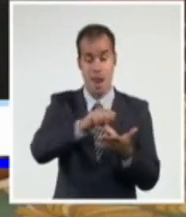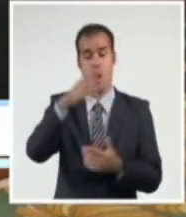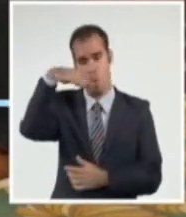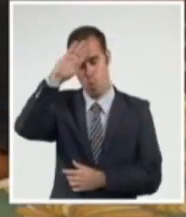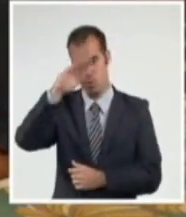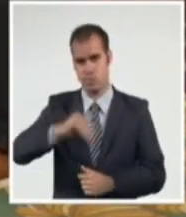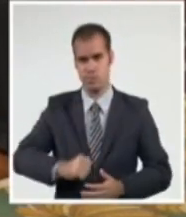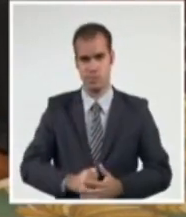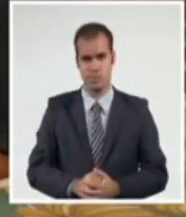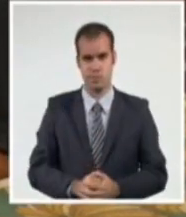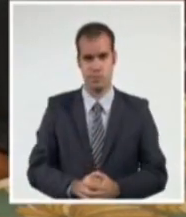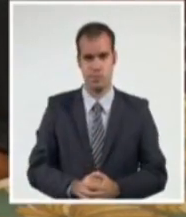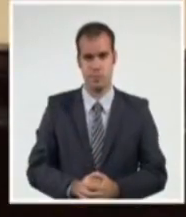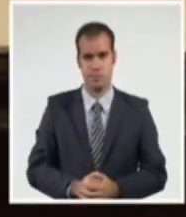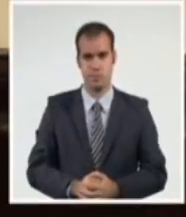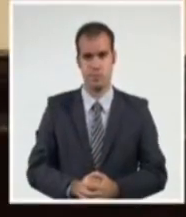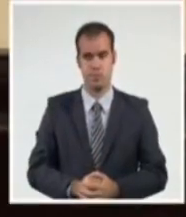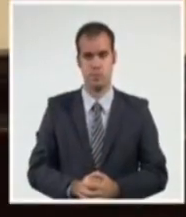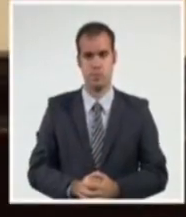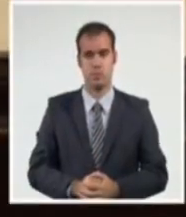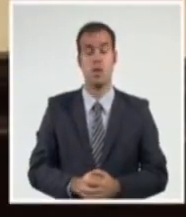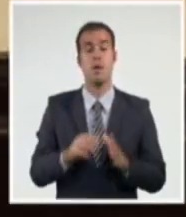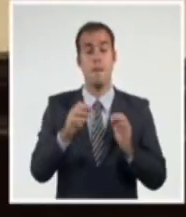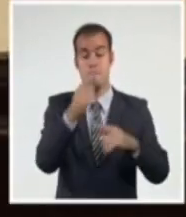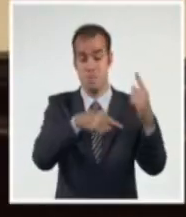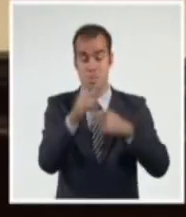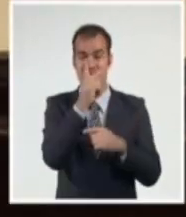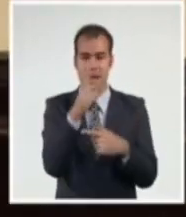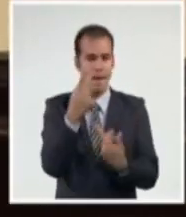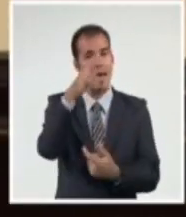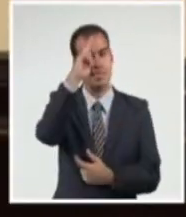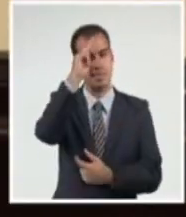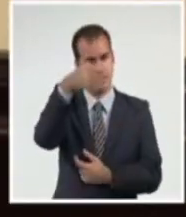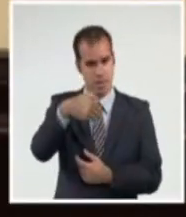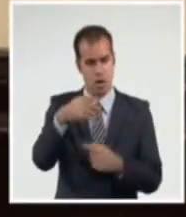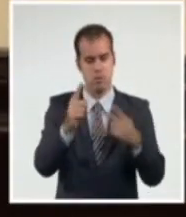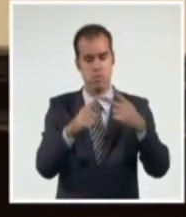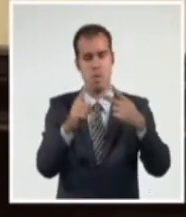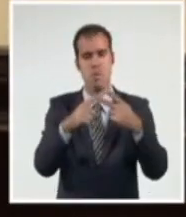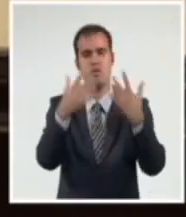con énfasis en las esferas de la salud y la industria médico-farmacéutica.